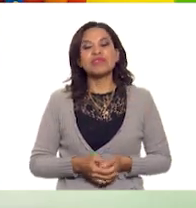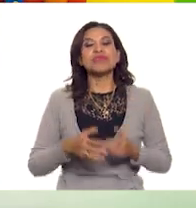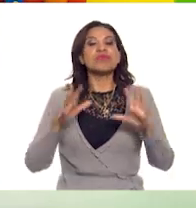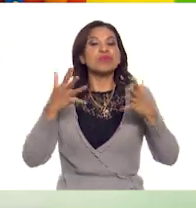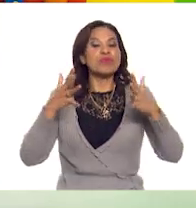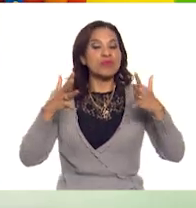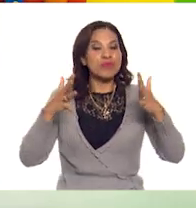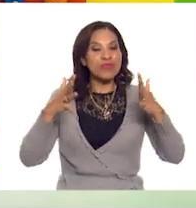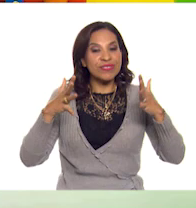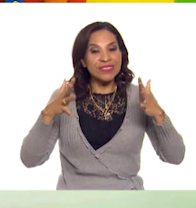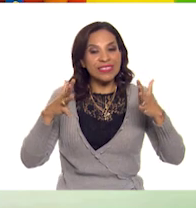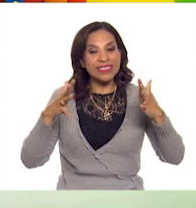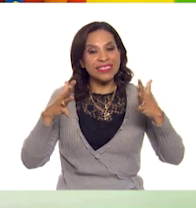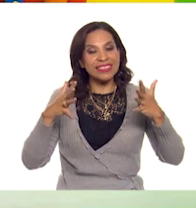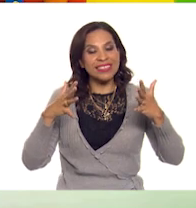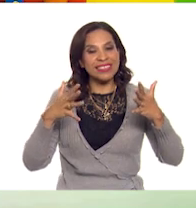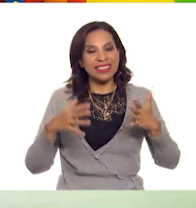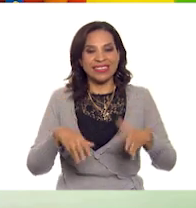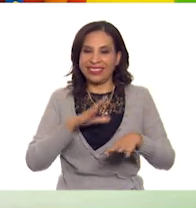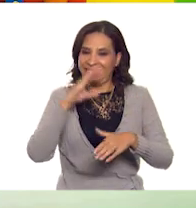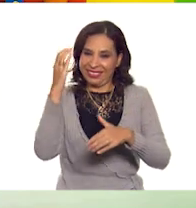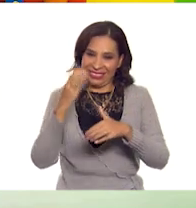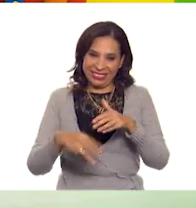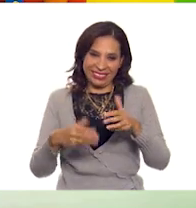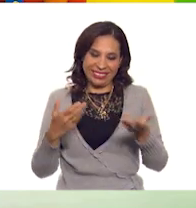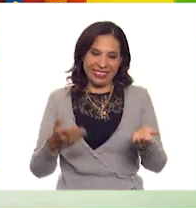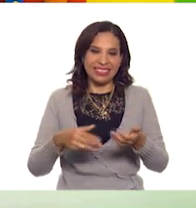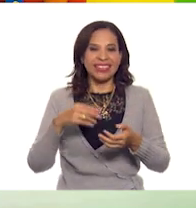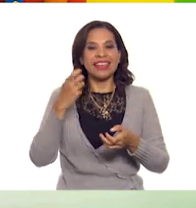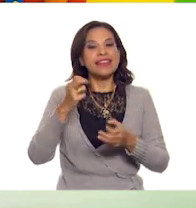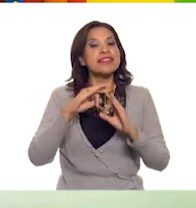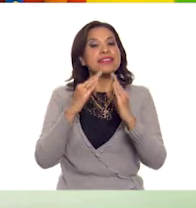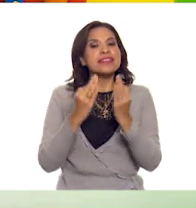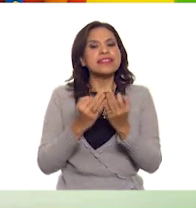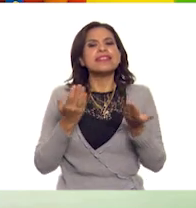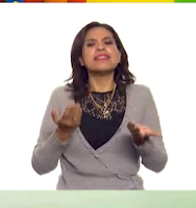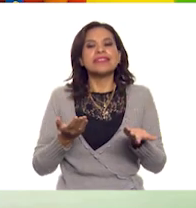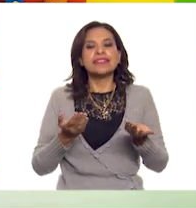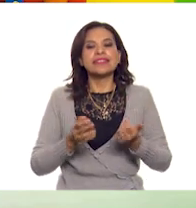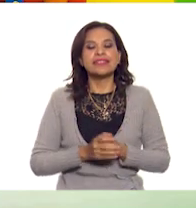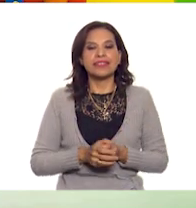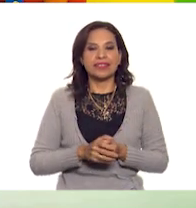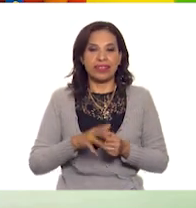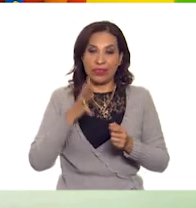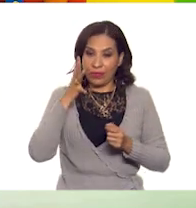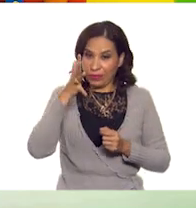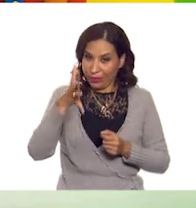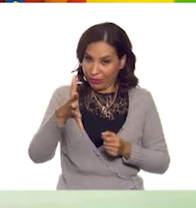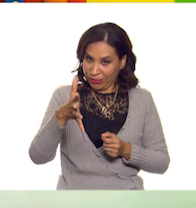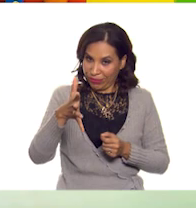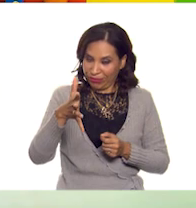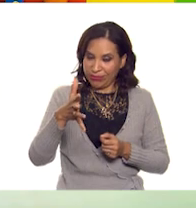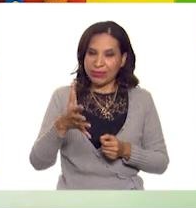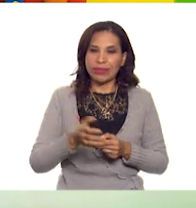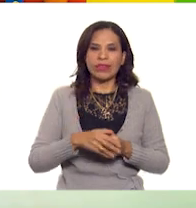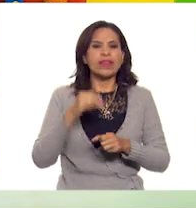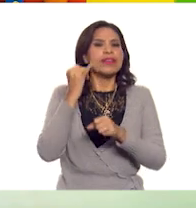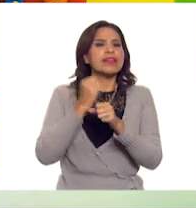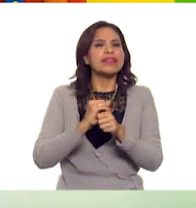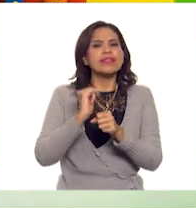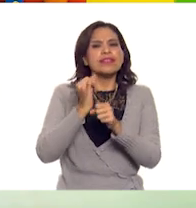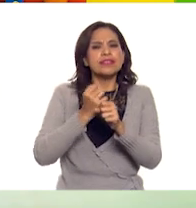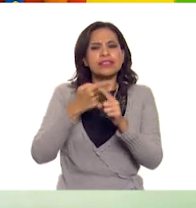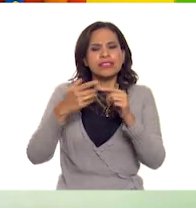¡Bravo, bravo, bravo! Hemos terminado de esta manera con En un futuro de